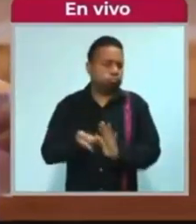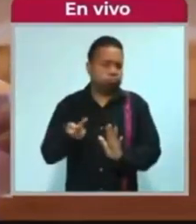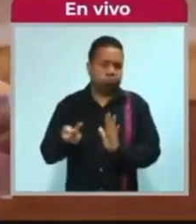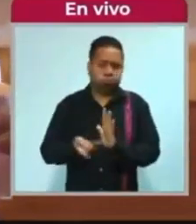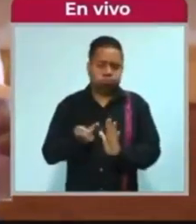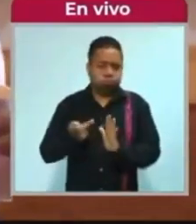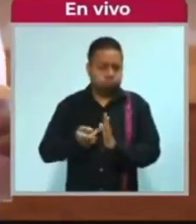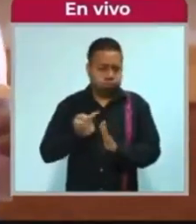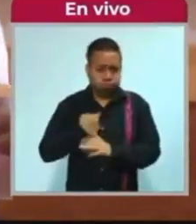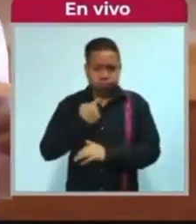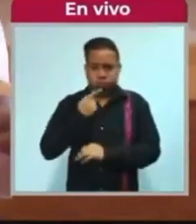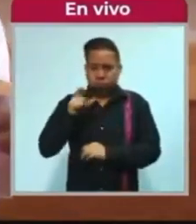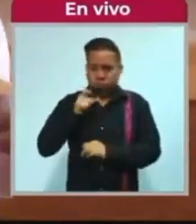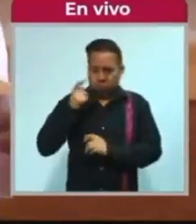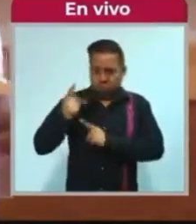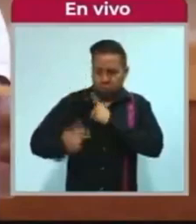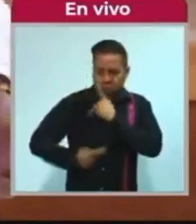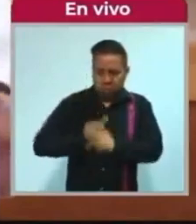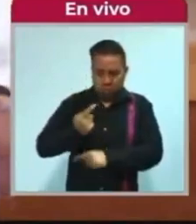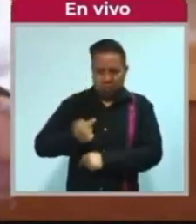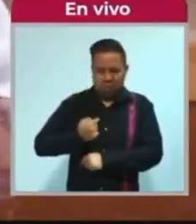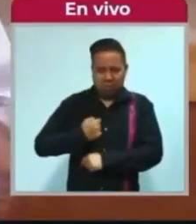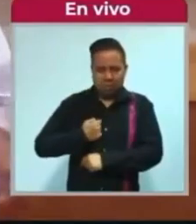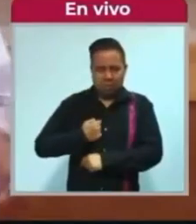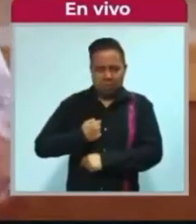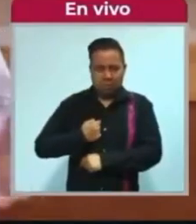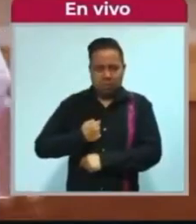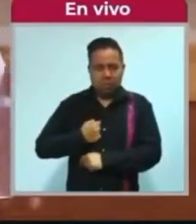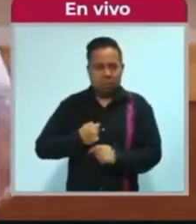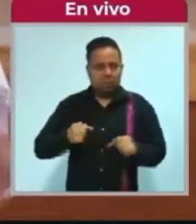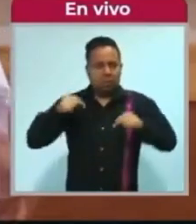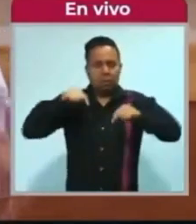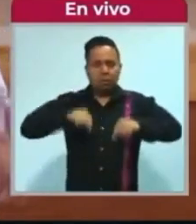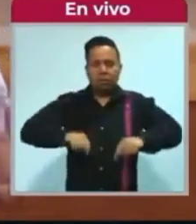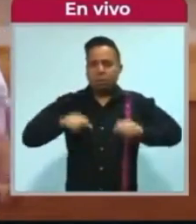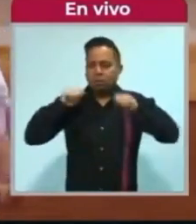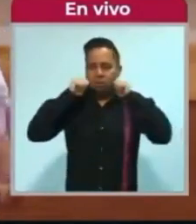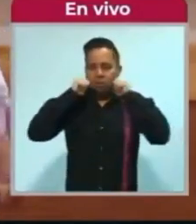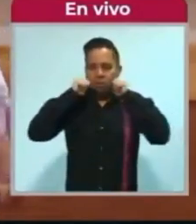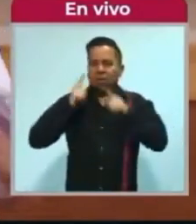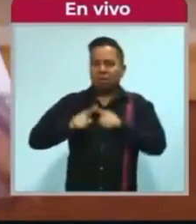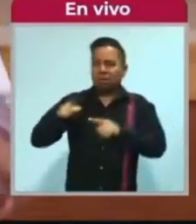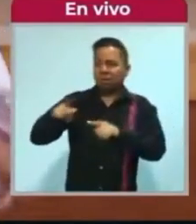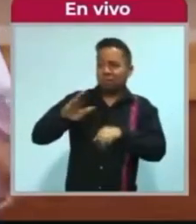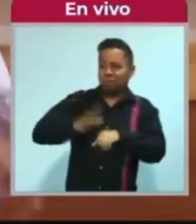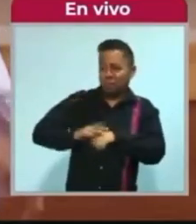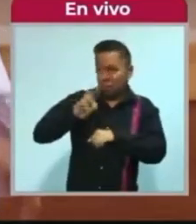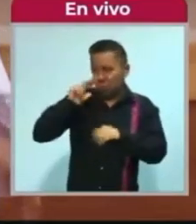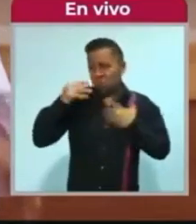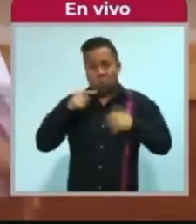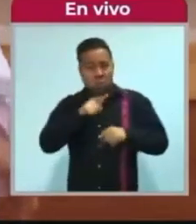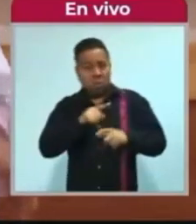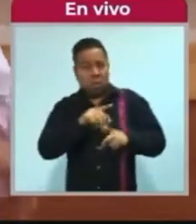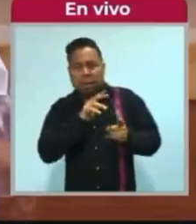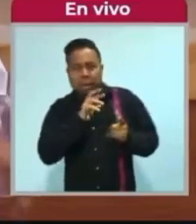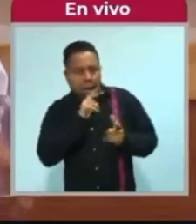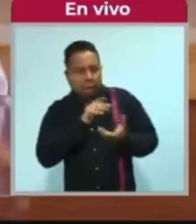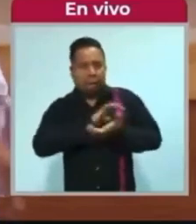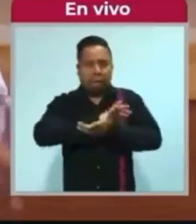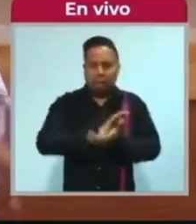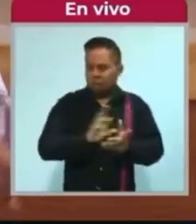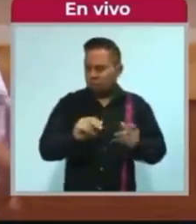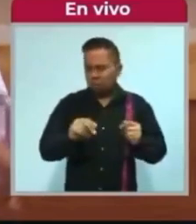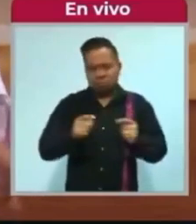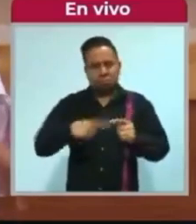ocasiones que me lo han preguntado, aquí nadie es menos ni nadie es más contra la